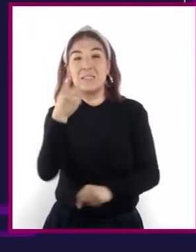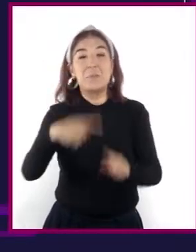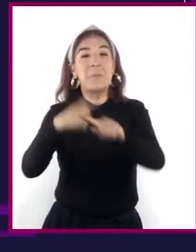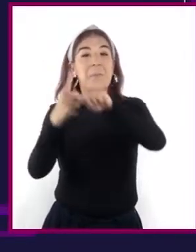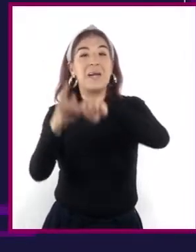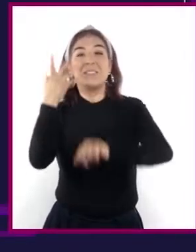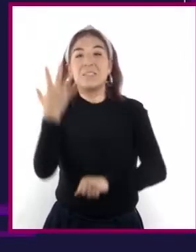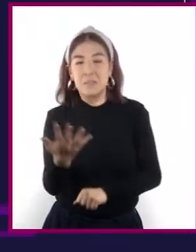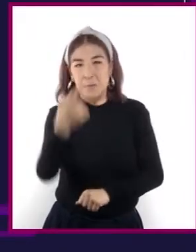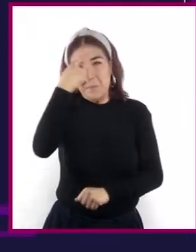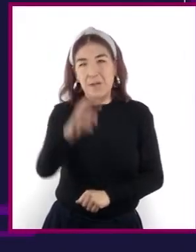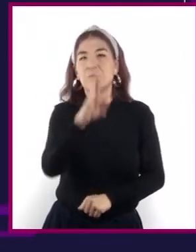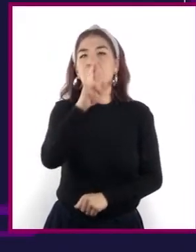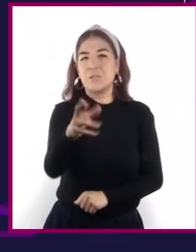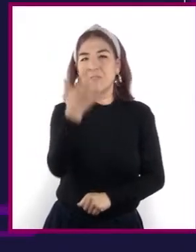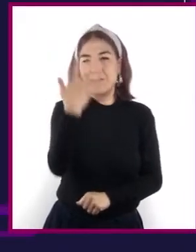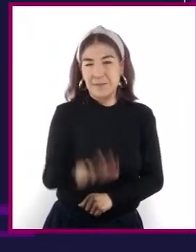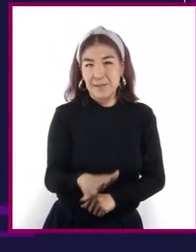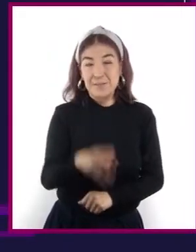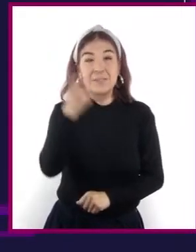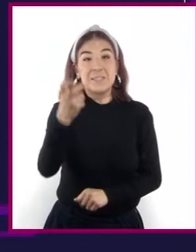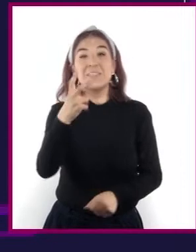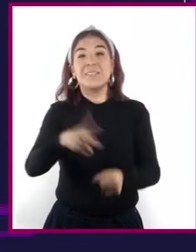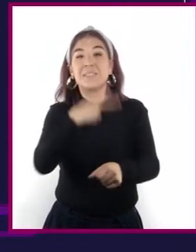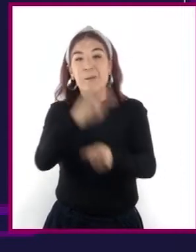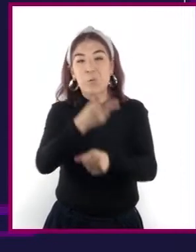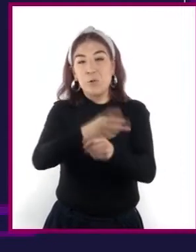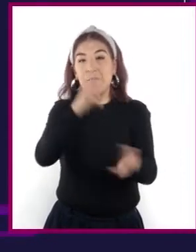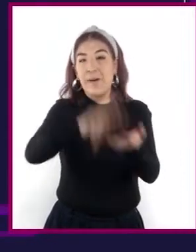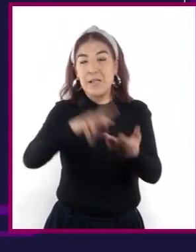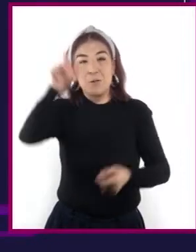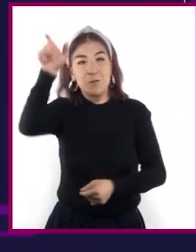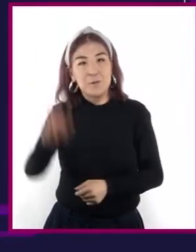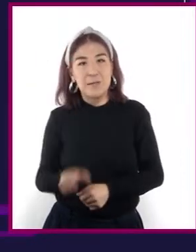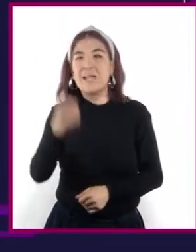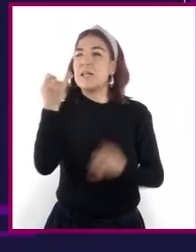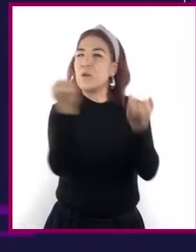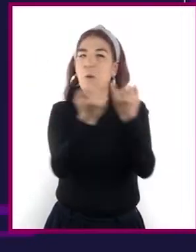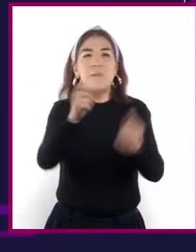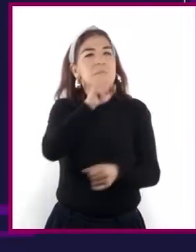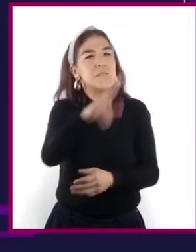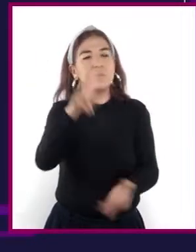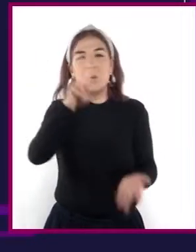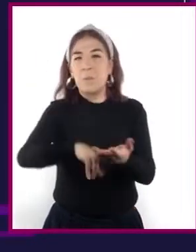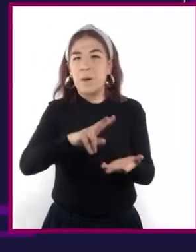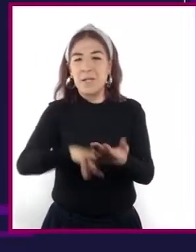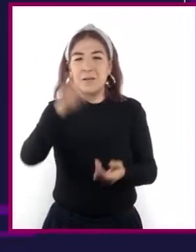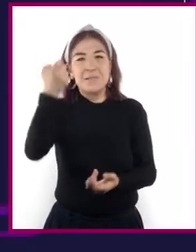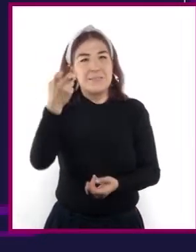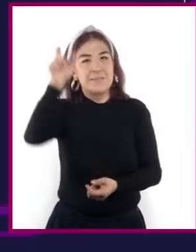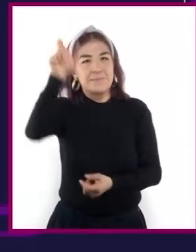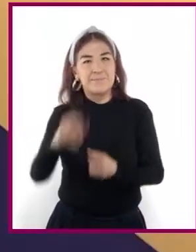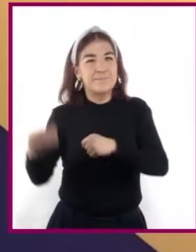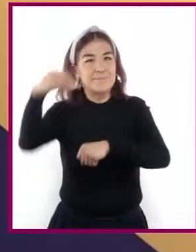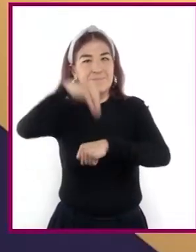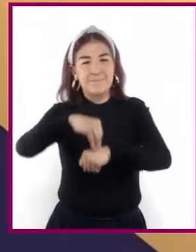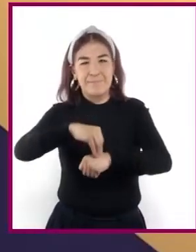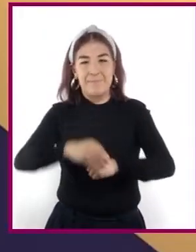para generar 10, y con la segunda magnitud se realizan las mismas operaciones con los valores